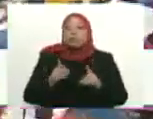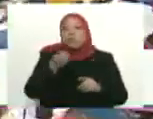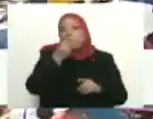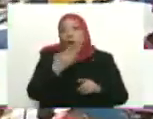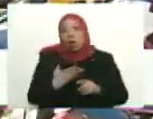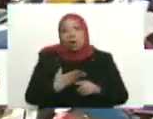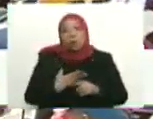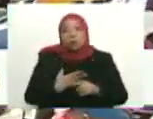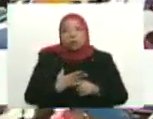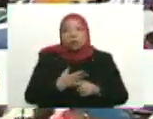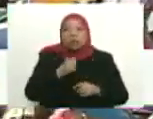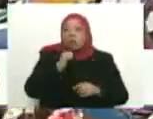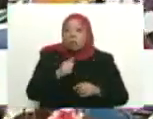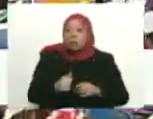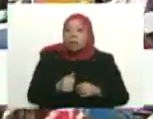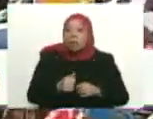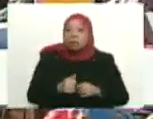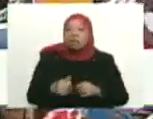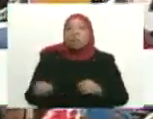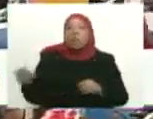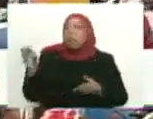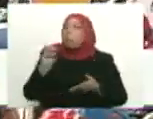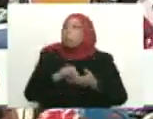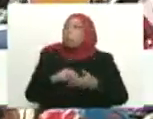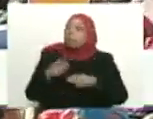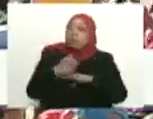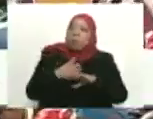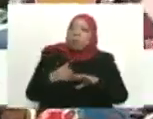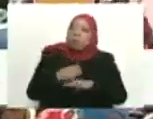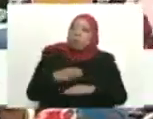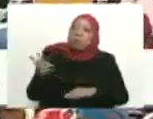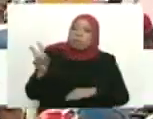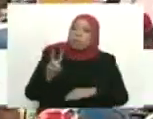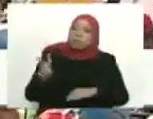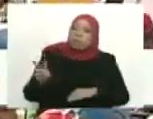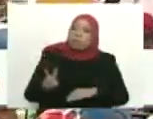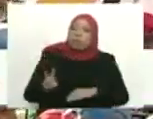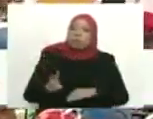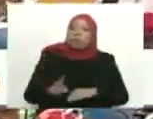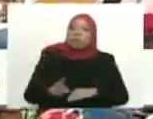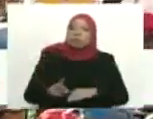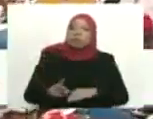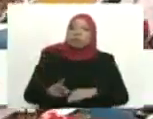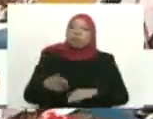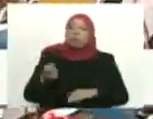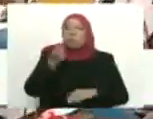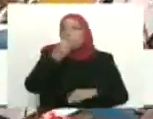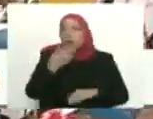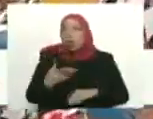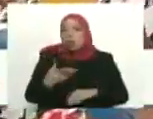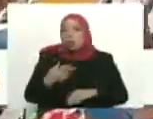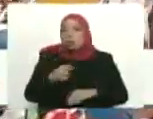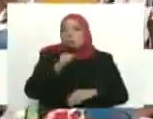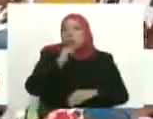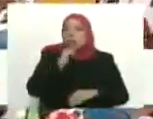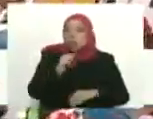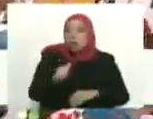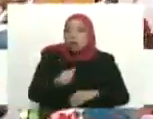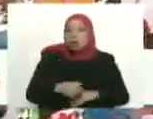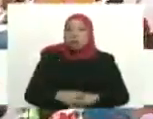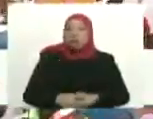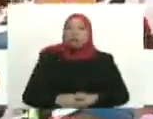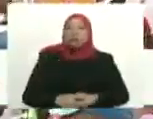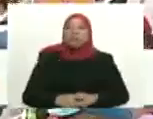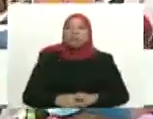buenas ni por las malas volverán a gobernar este país. Ni por las buenas ni por las